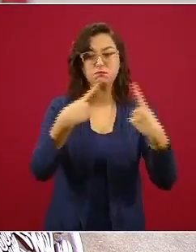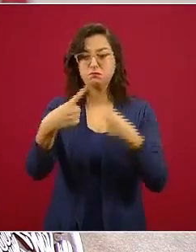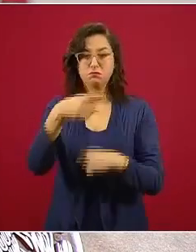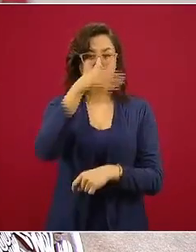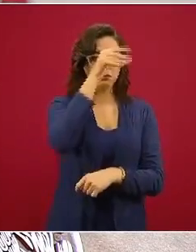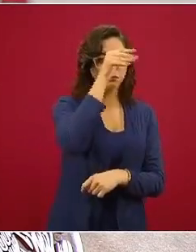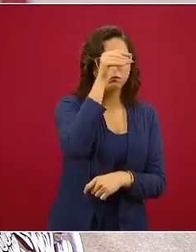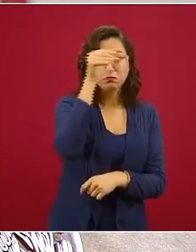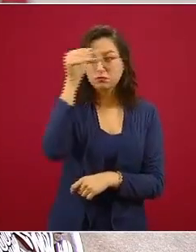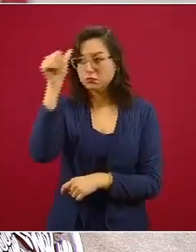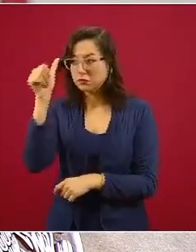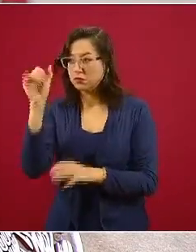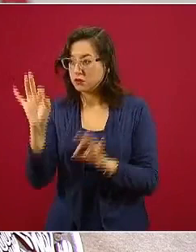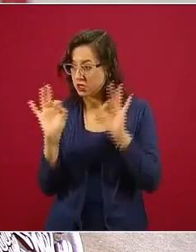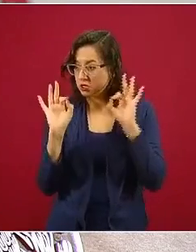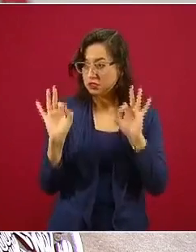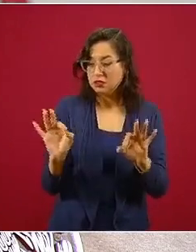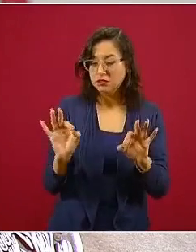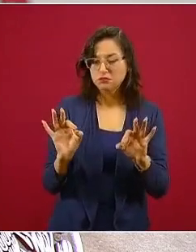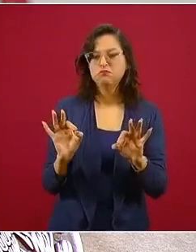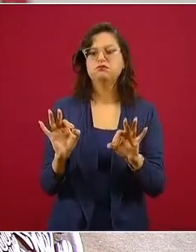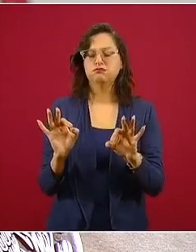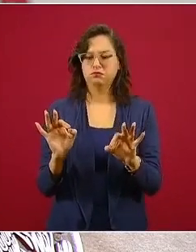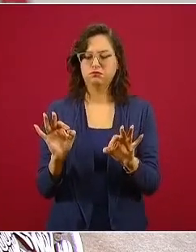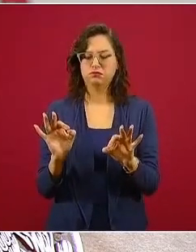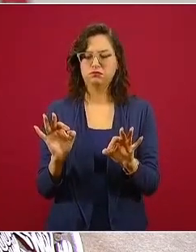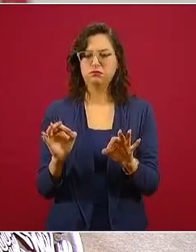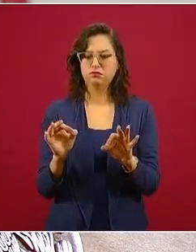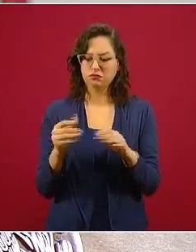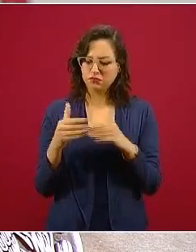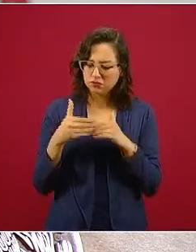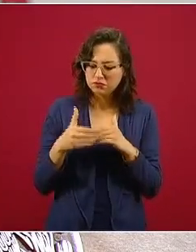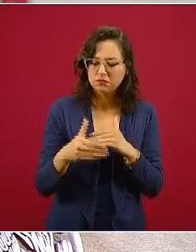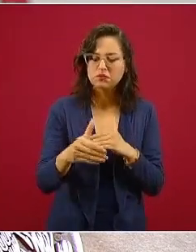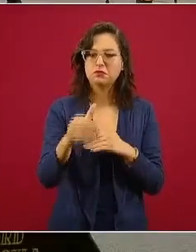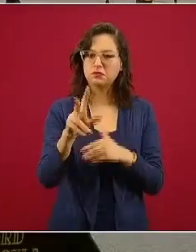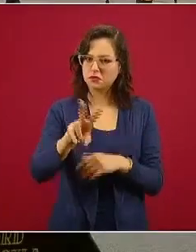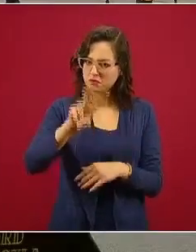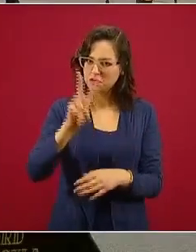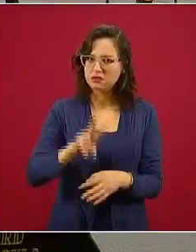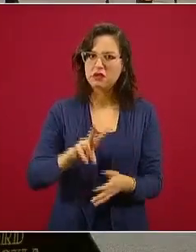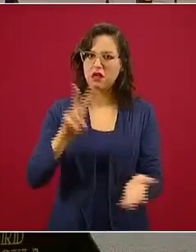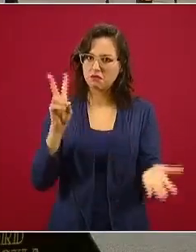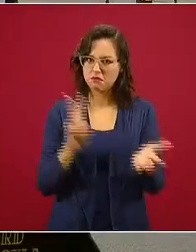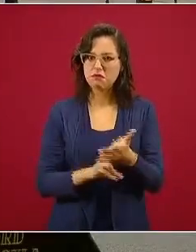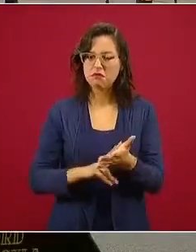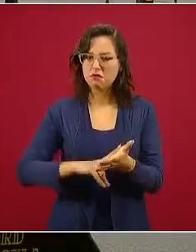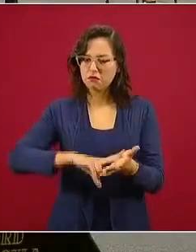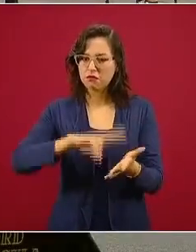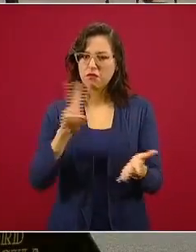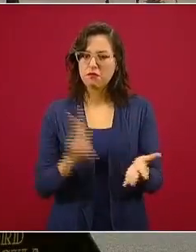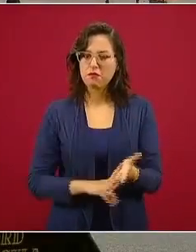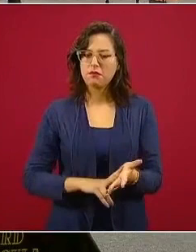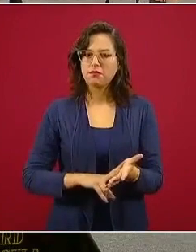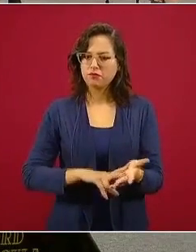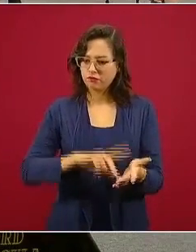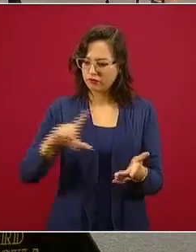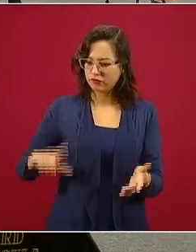para que se haga valer un Estado de